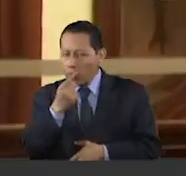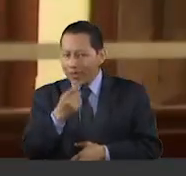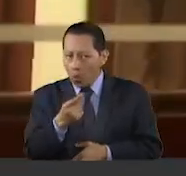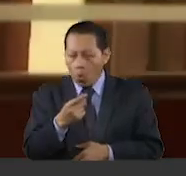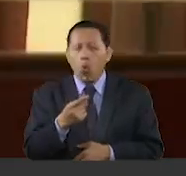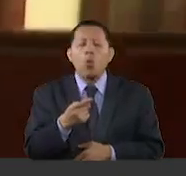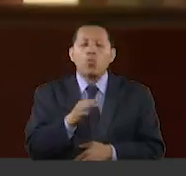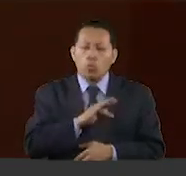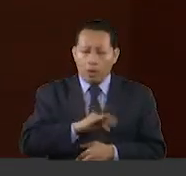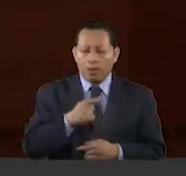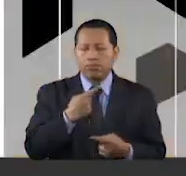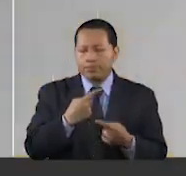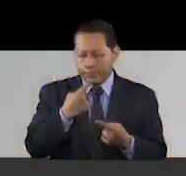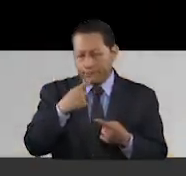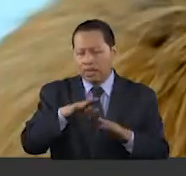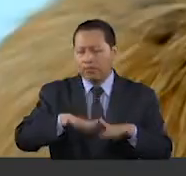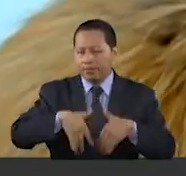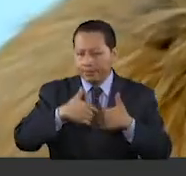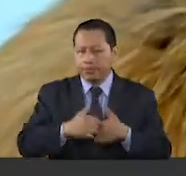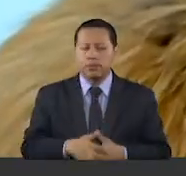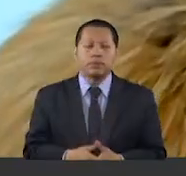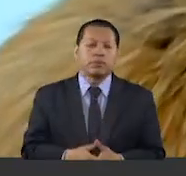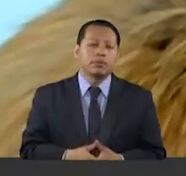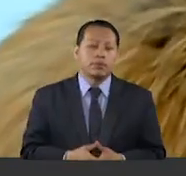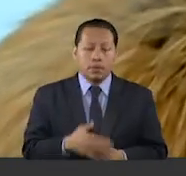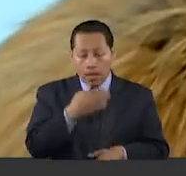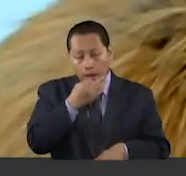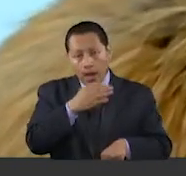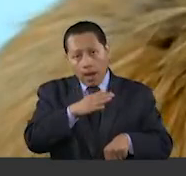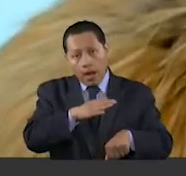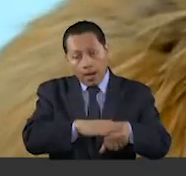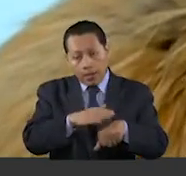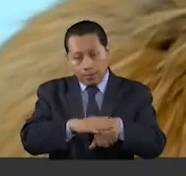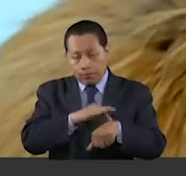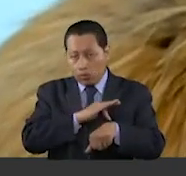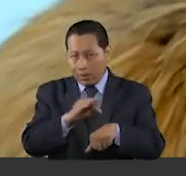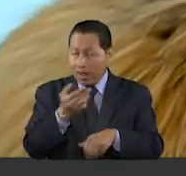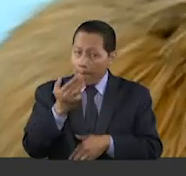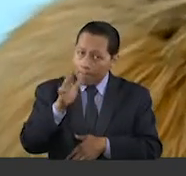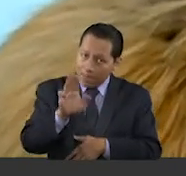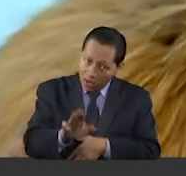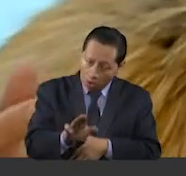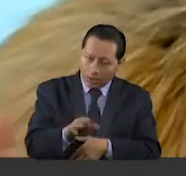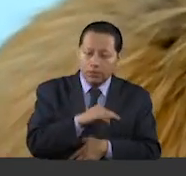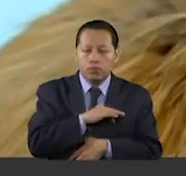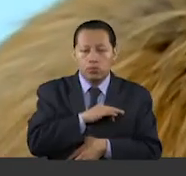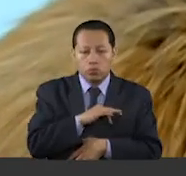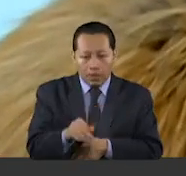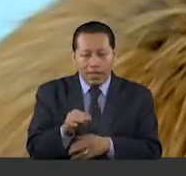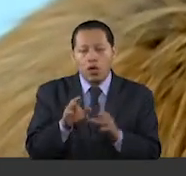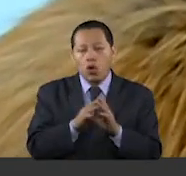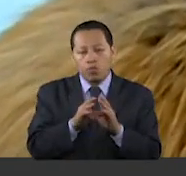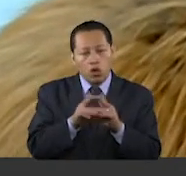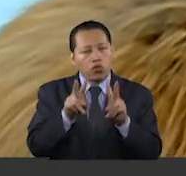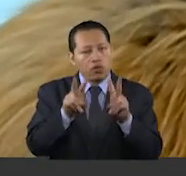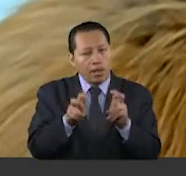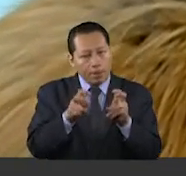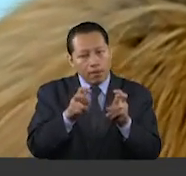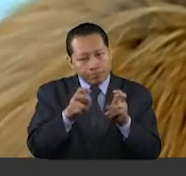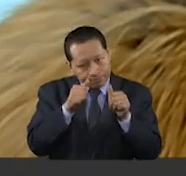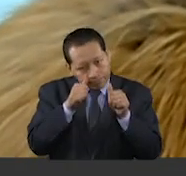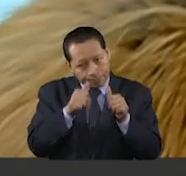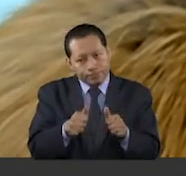el pleno decirles que estarán convocados el miércoles para tratar el tema Ya de